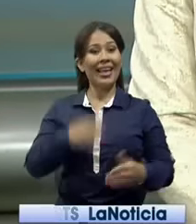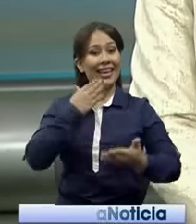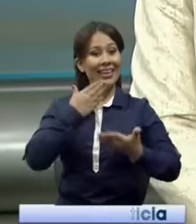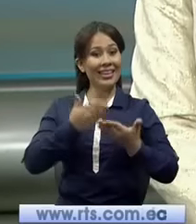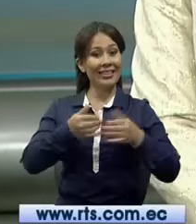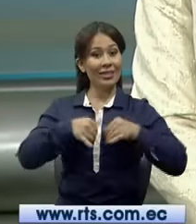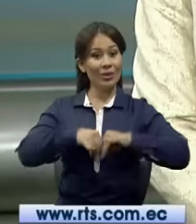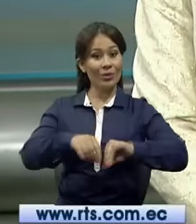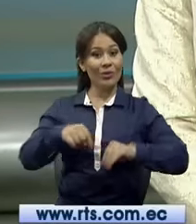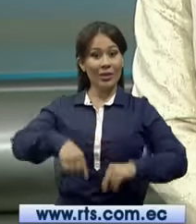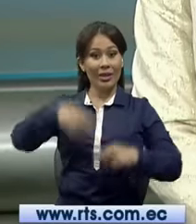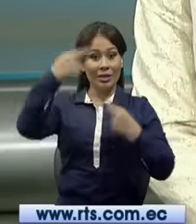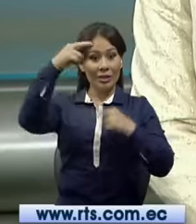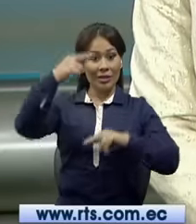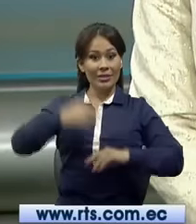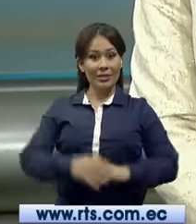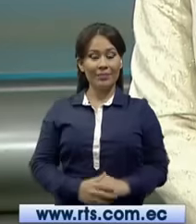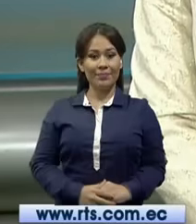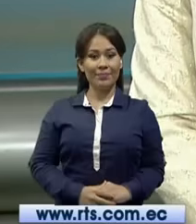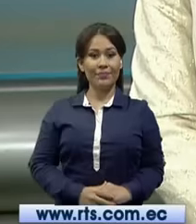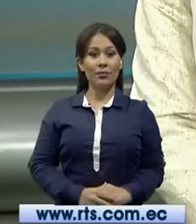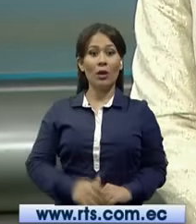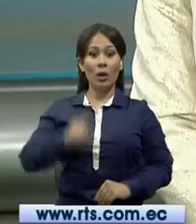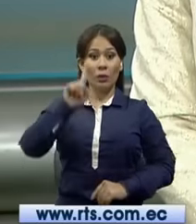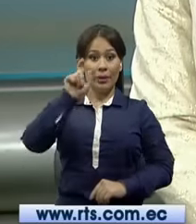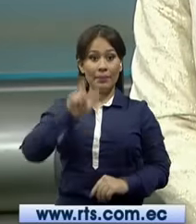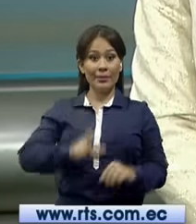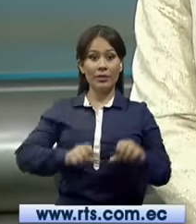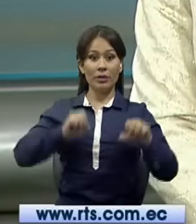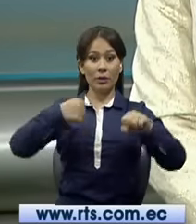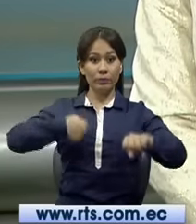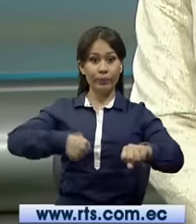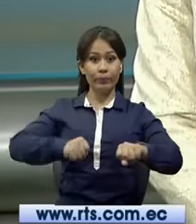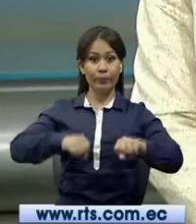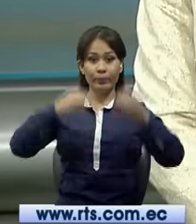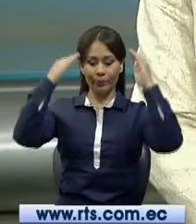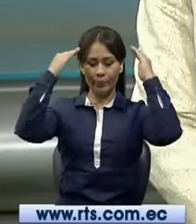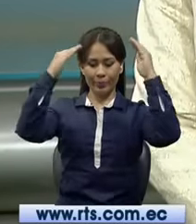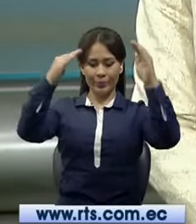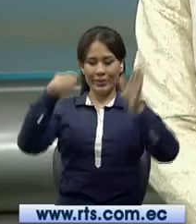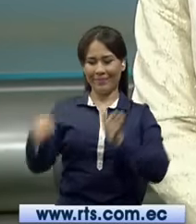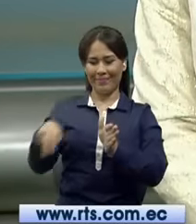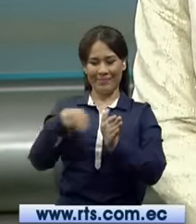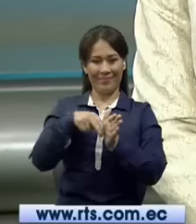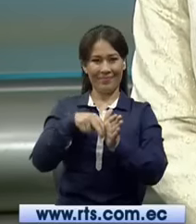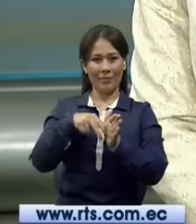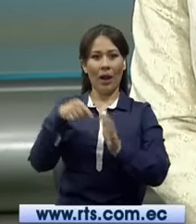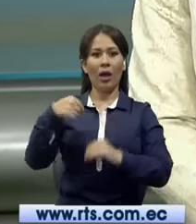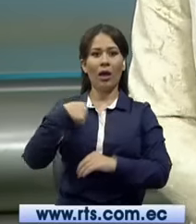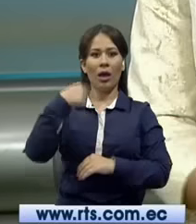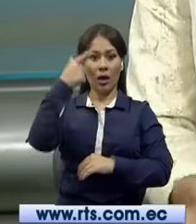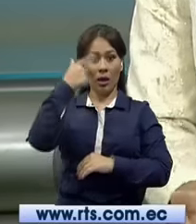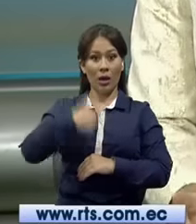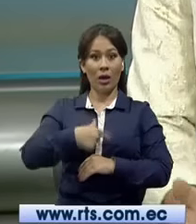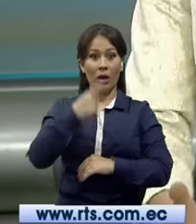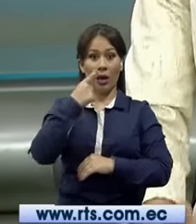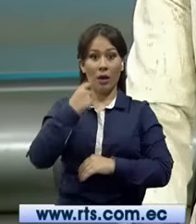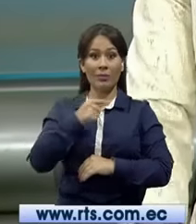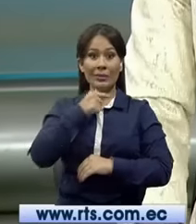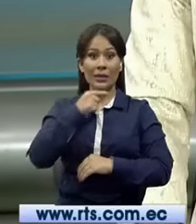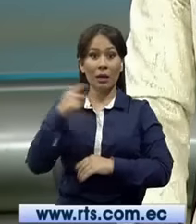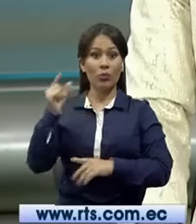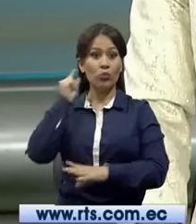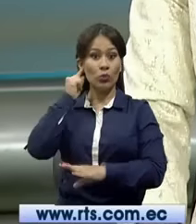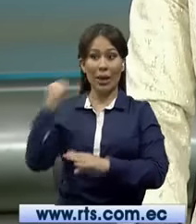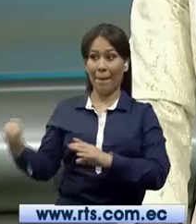Gracias por permanecer en nuestra sintonía. Un triciclero fue agredido por una mujer en el suroeste de Guayaquil. Ella fue detenida y en su